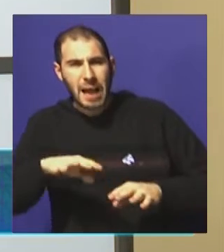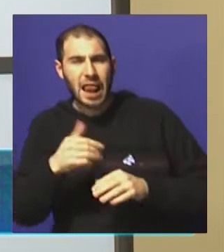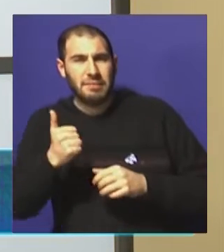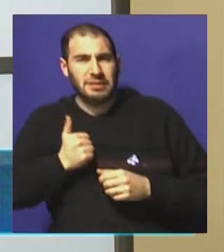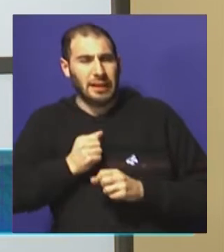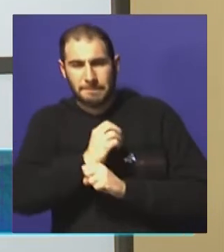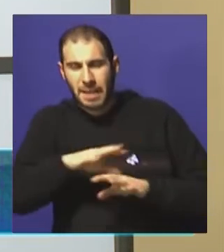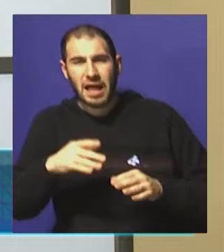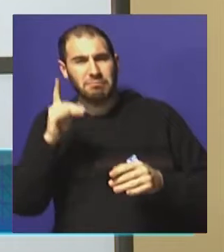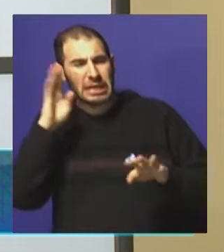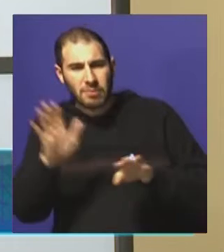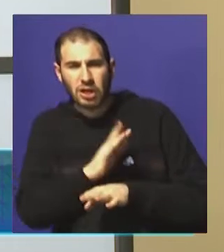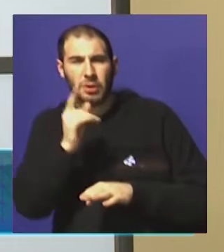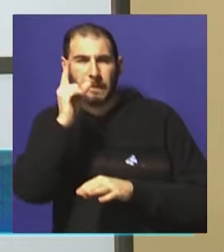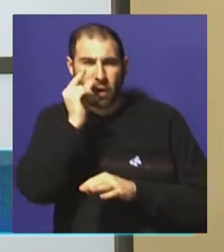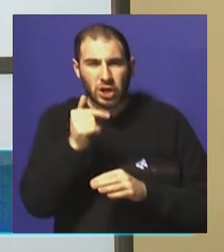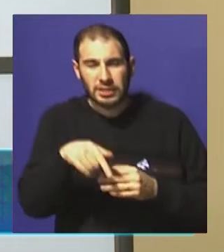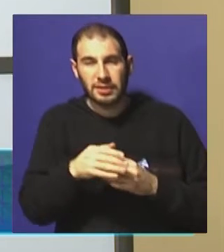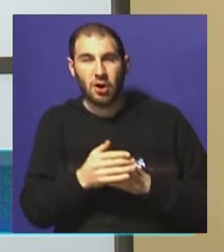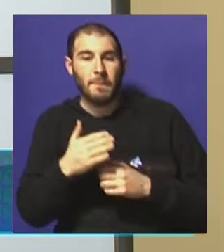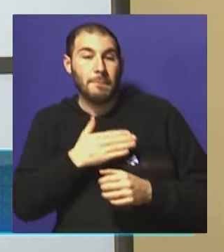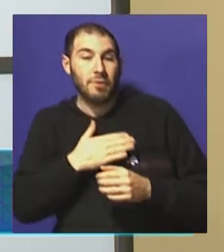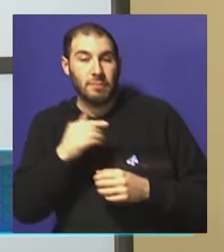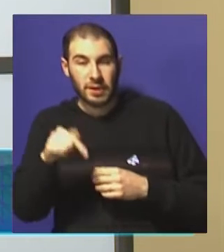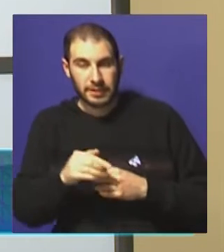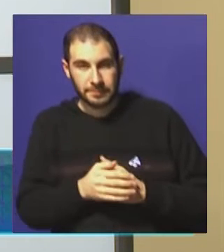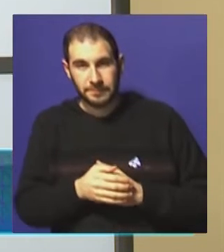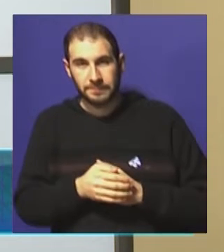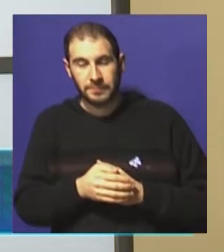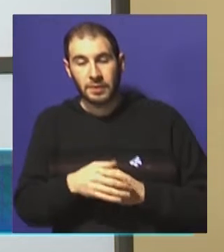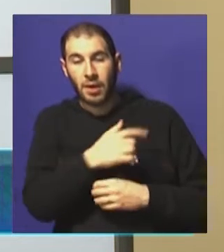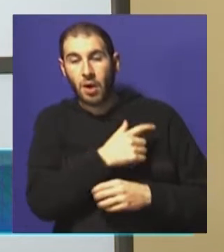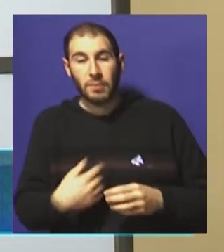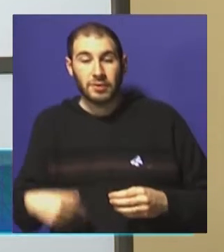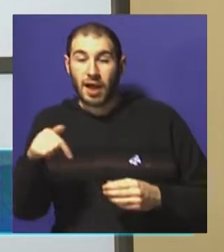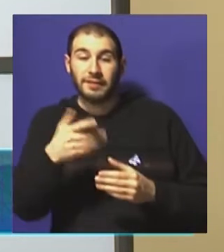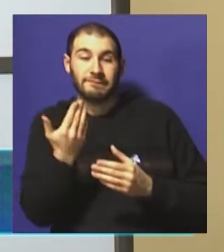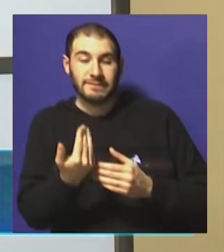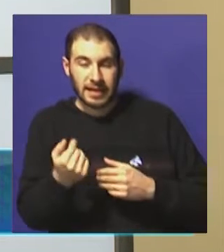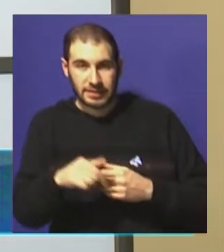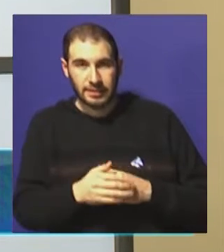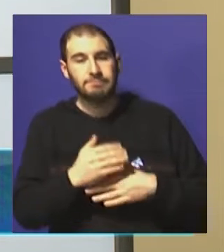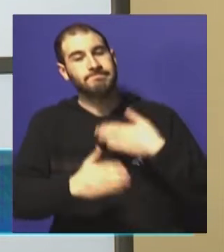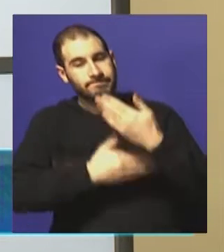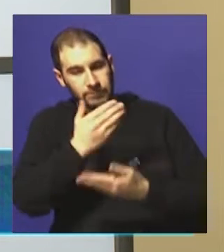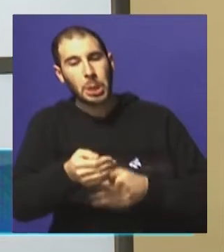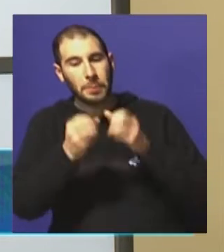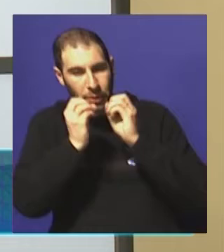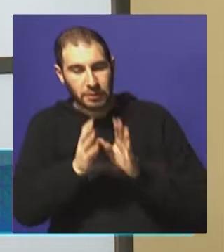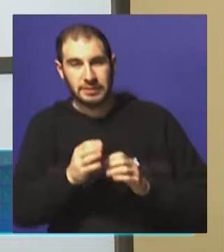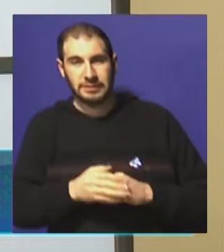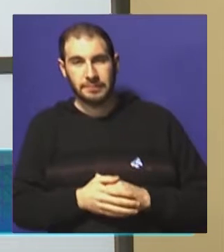militar, errores políticos propios de un Estado que no era todavía y que iba dando sus primeros